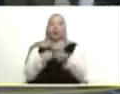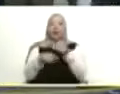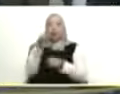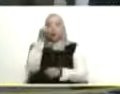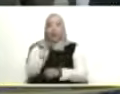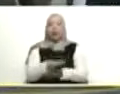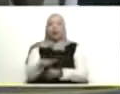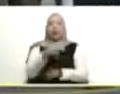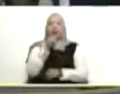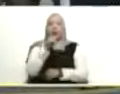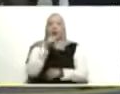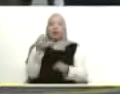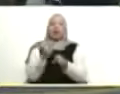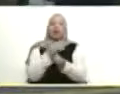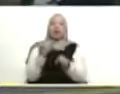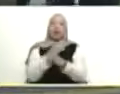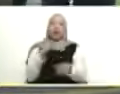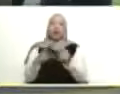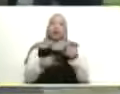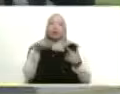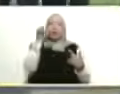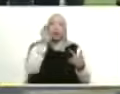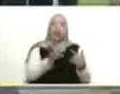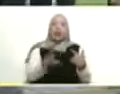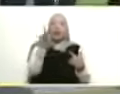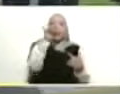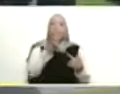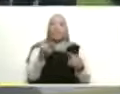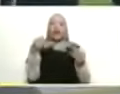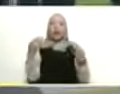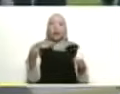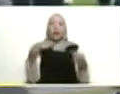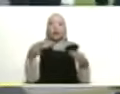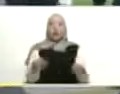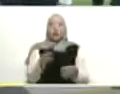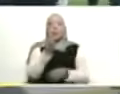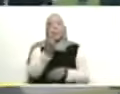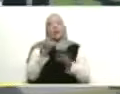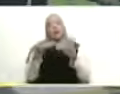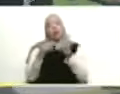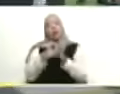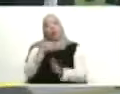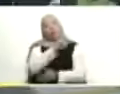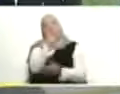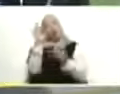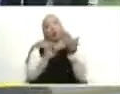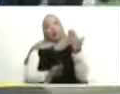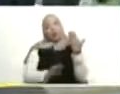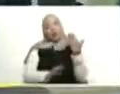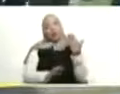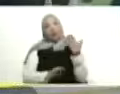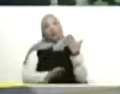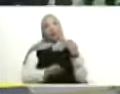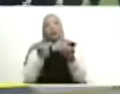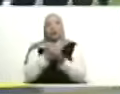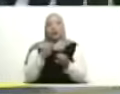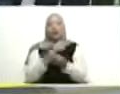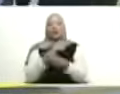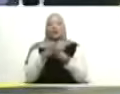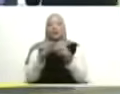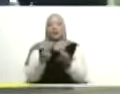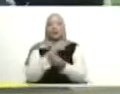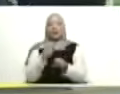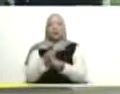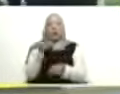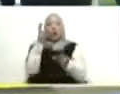Así es, y bueno. Duplicar los tributos. El año pasado llegamos un 26% de incremento. Yo le digo a todo el que me quiere